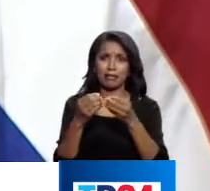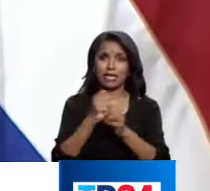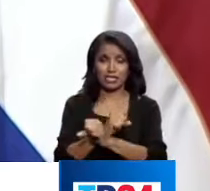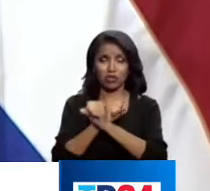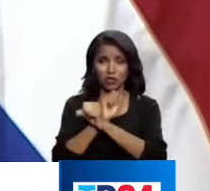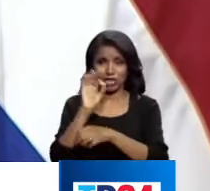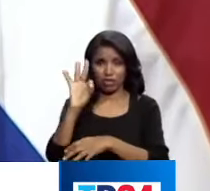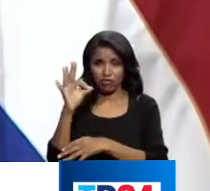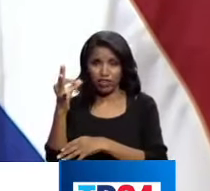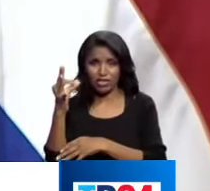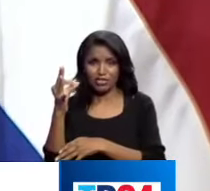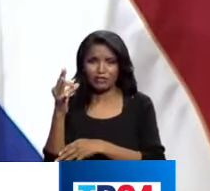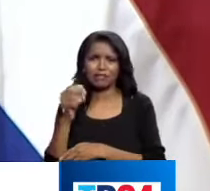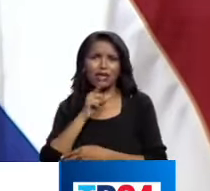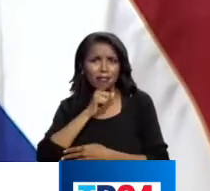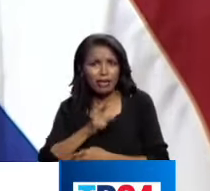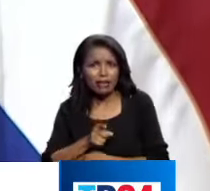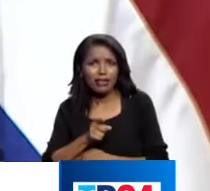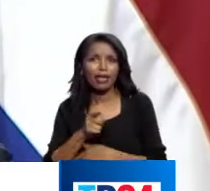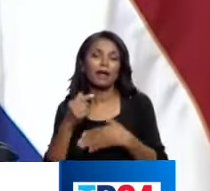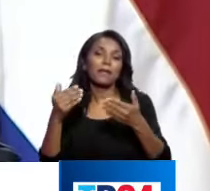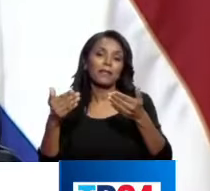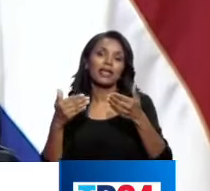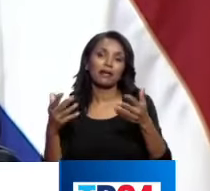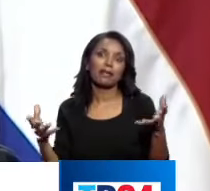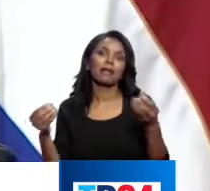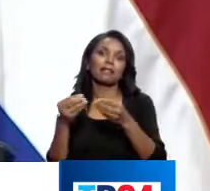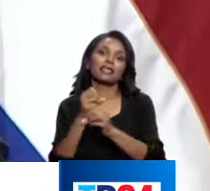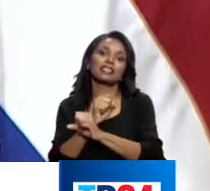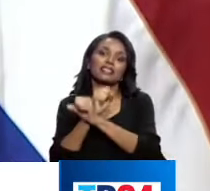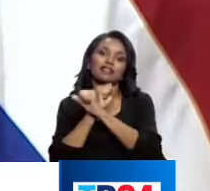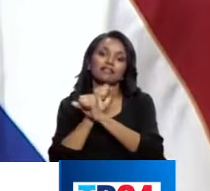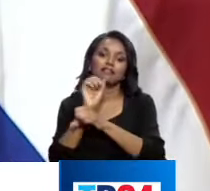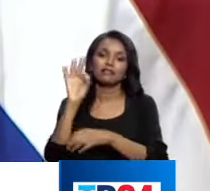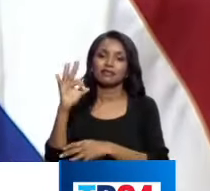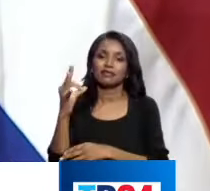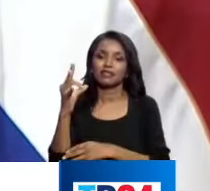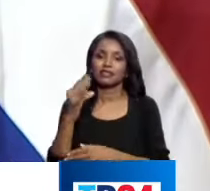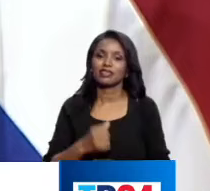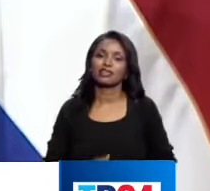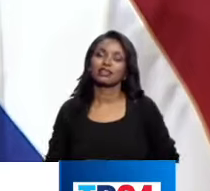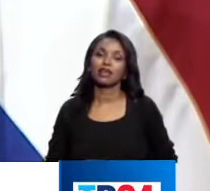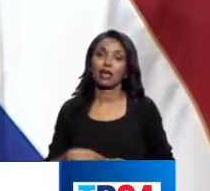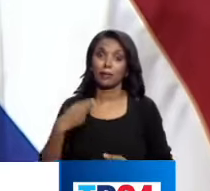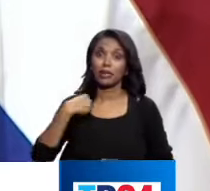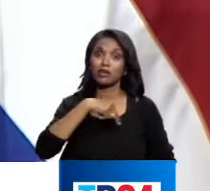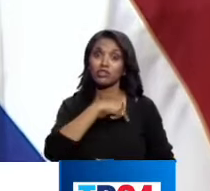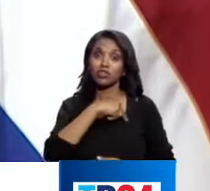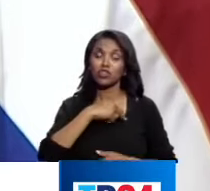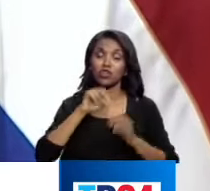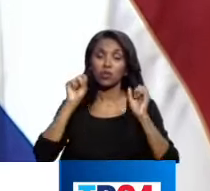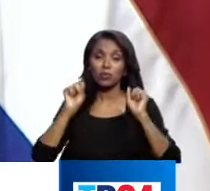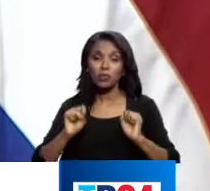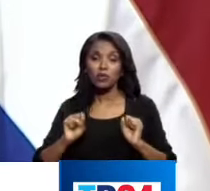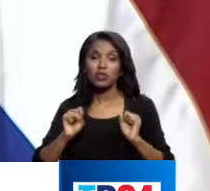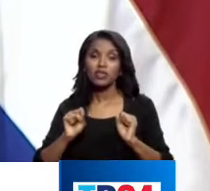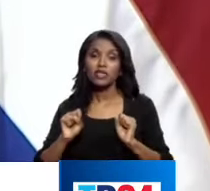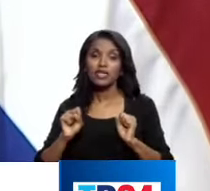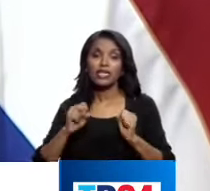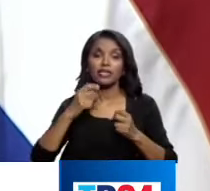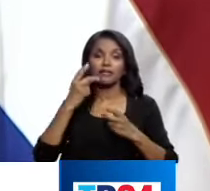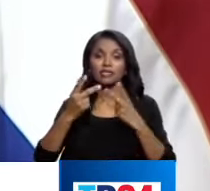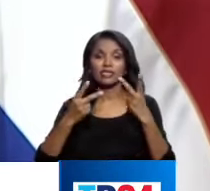que Francia, Panamá es más seguro que Francia. Para poder nosotros llegar a la cantidad